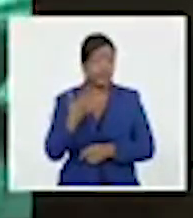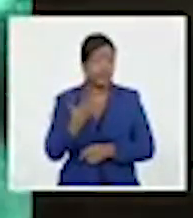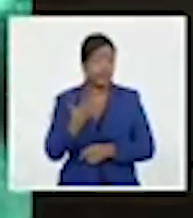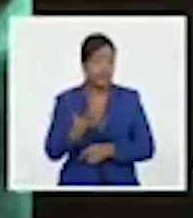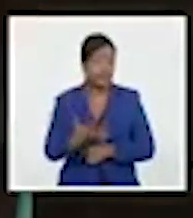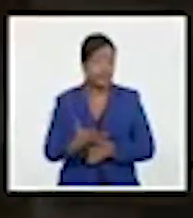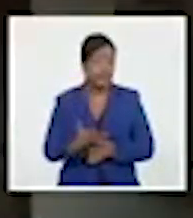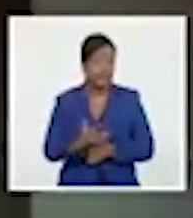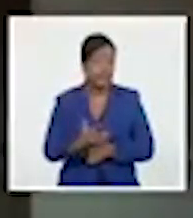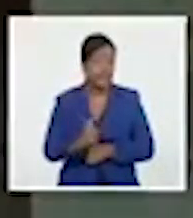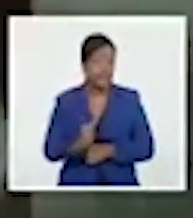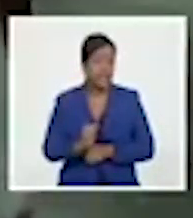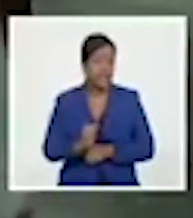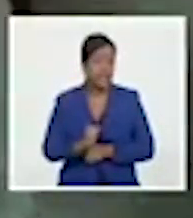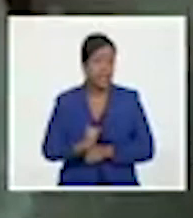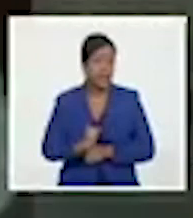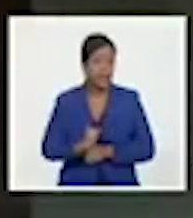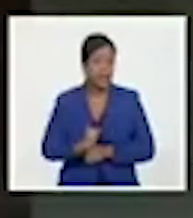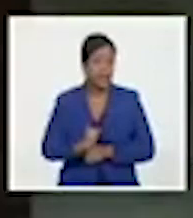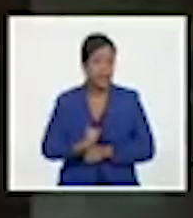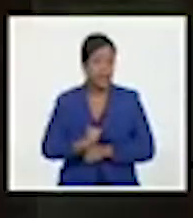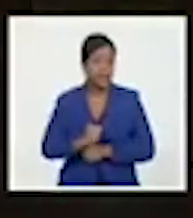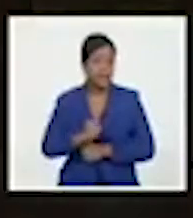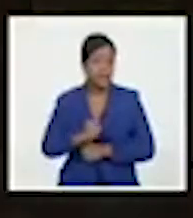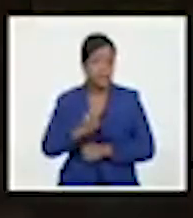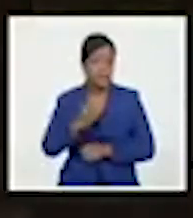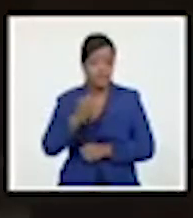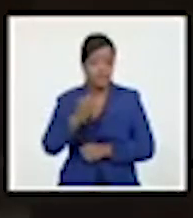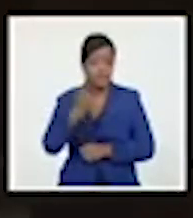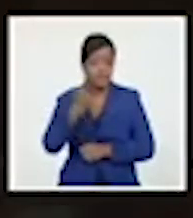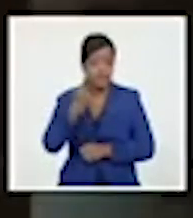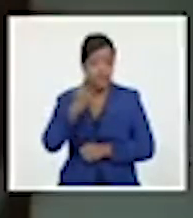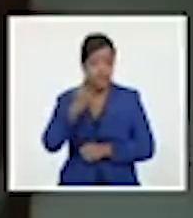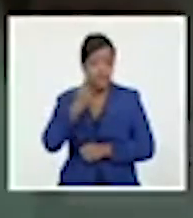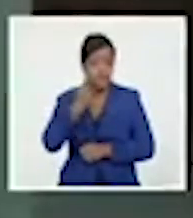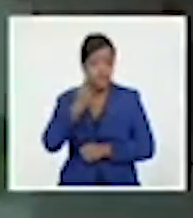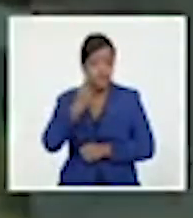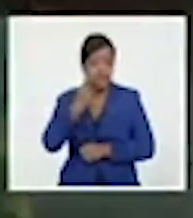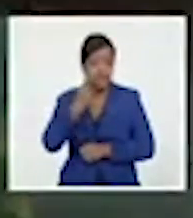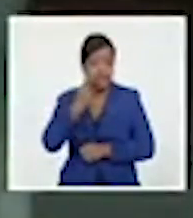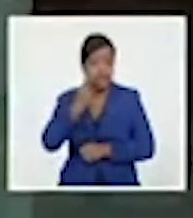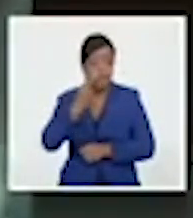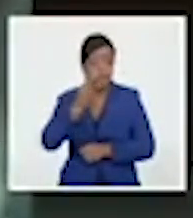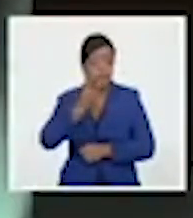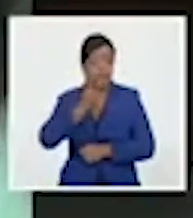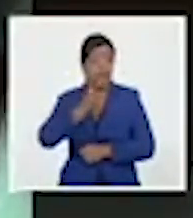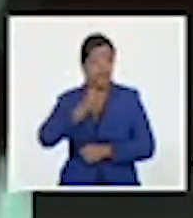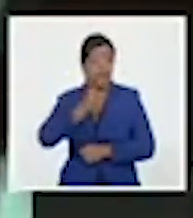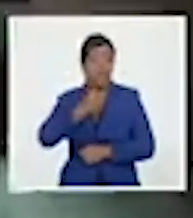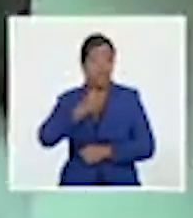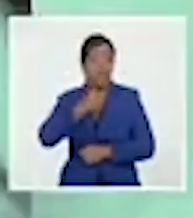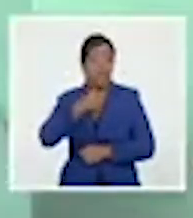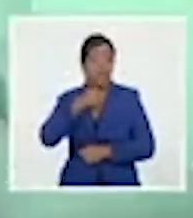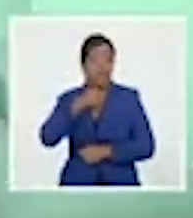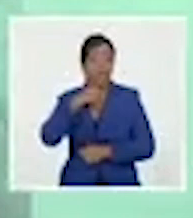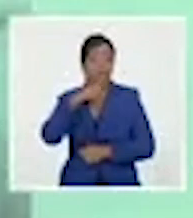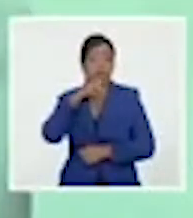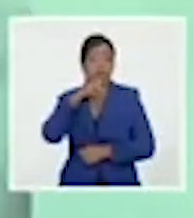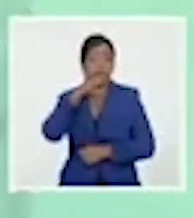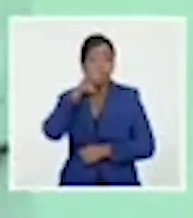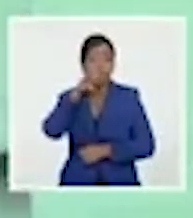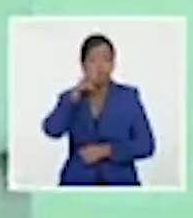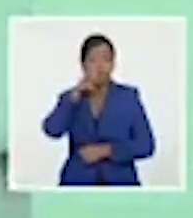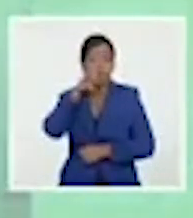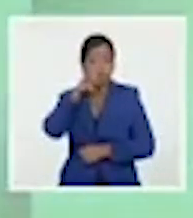Pareciera que el régimen ha arrestado a un narcotraficante. Autos escoltando la ambulancia,